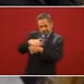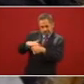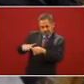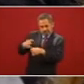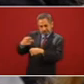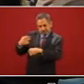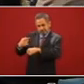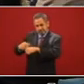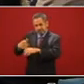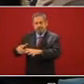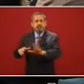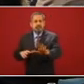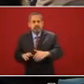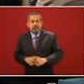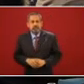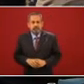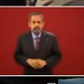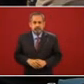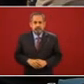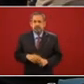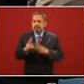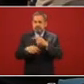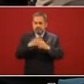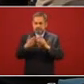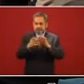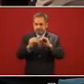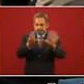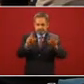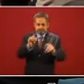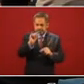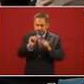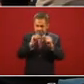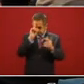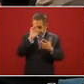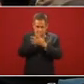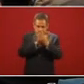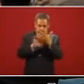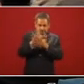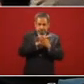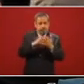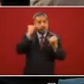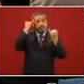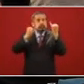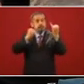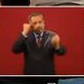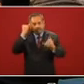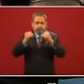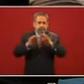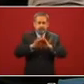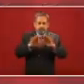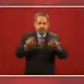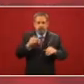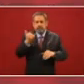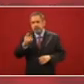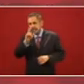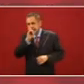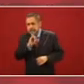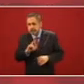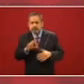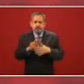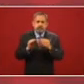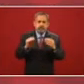lleve a cabo? ¿Cómo no? Vamos a disipar un poco de la confusión y la mitología y las mentiras y